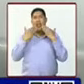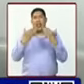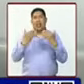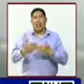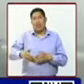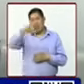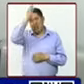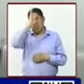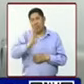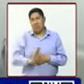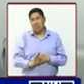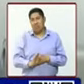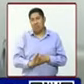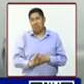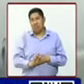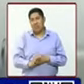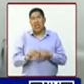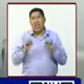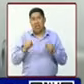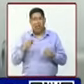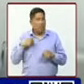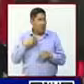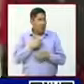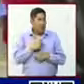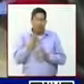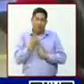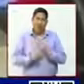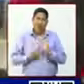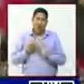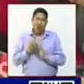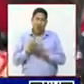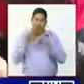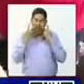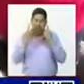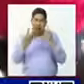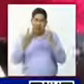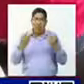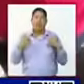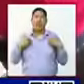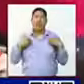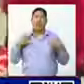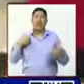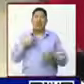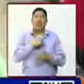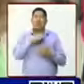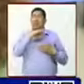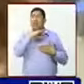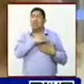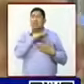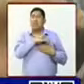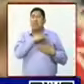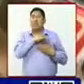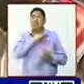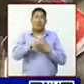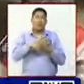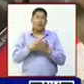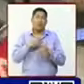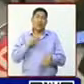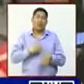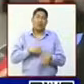porque está pudiendo, aunque sea, podemos verla aunque sea una hora, ¿no? Y tenemos que aprovechar todos los momentos para